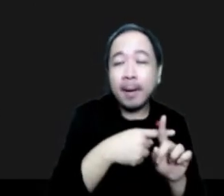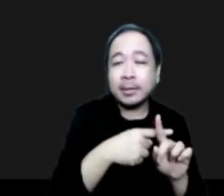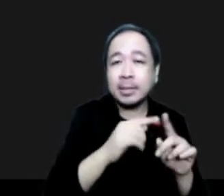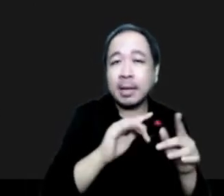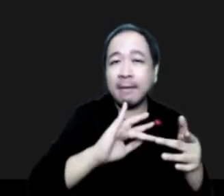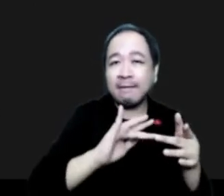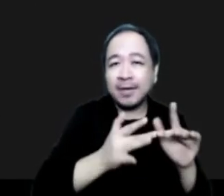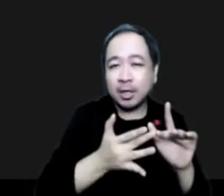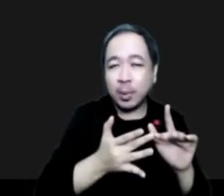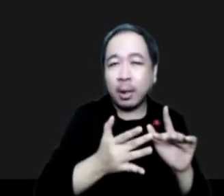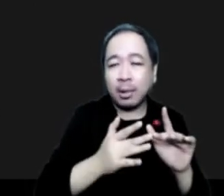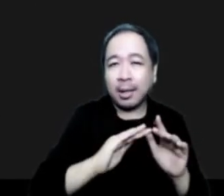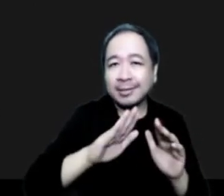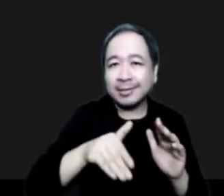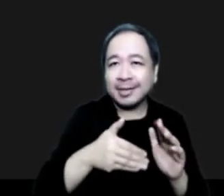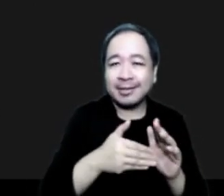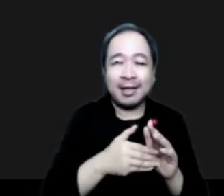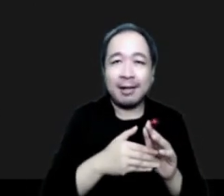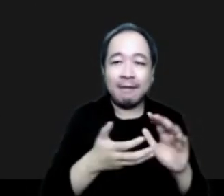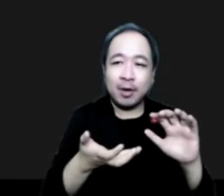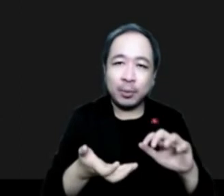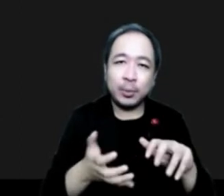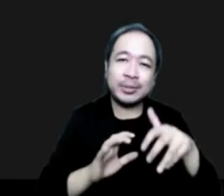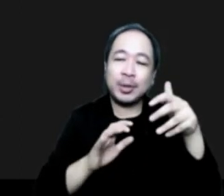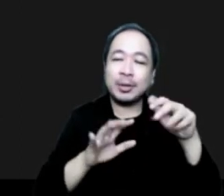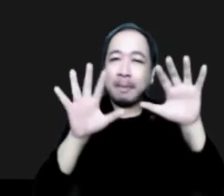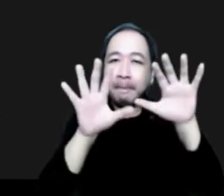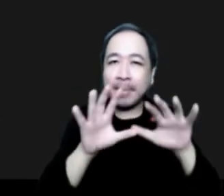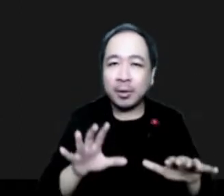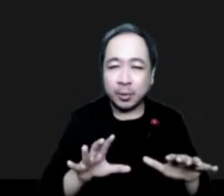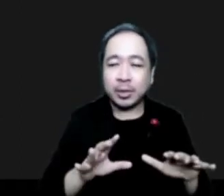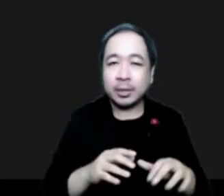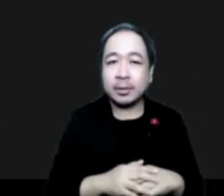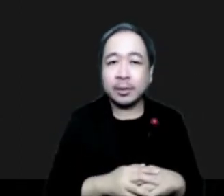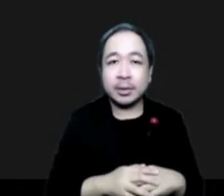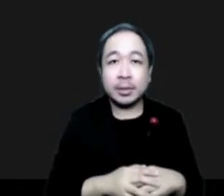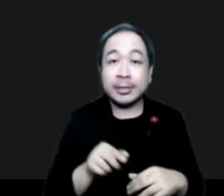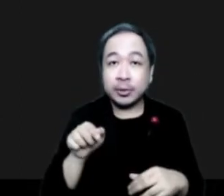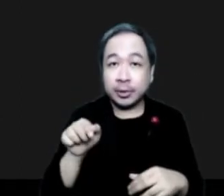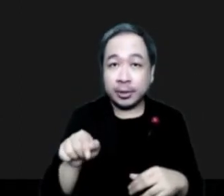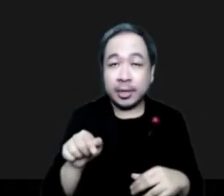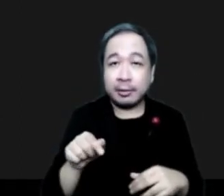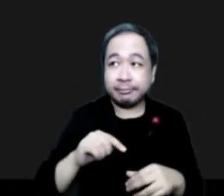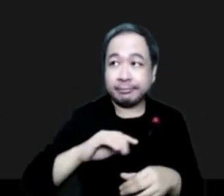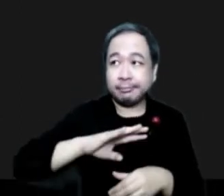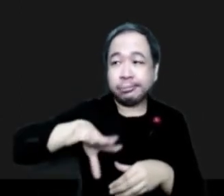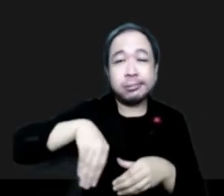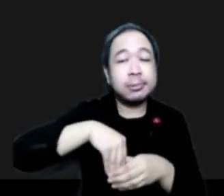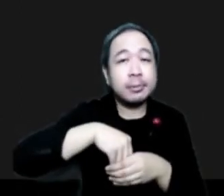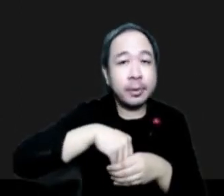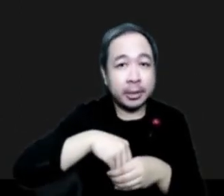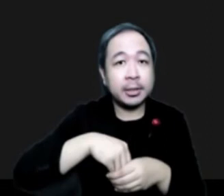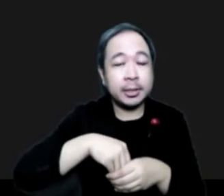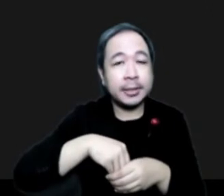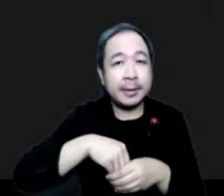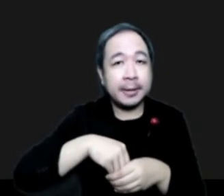como un elemento más de este centro virtual y aquí al pasar al centro regional se le